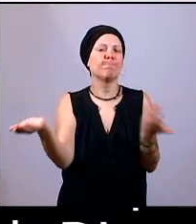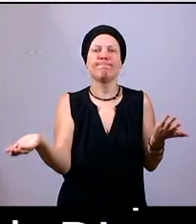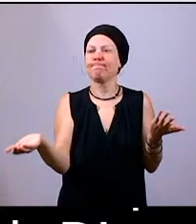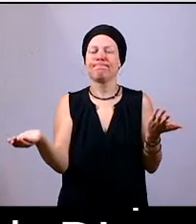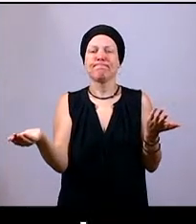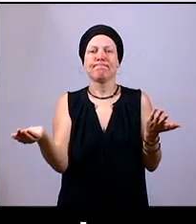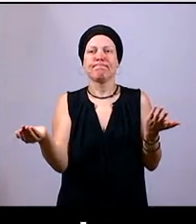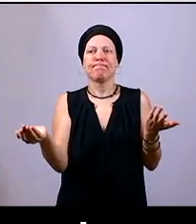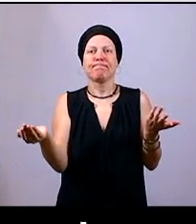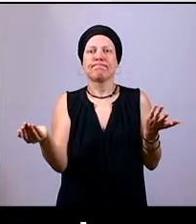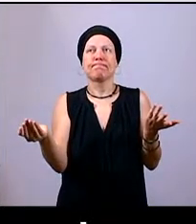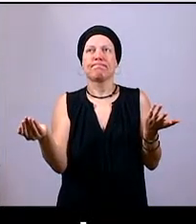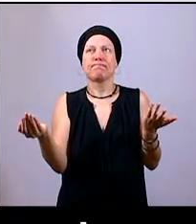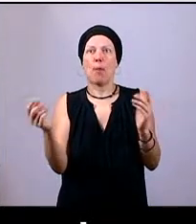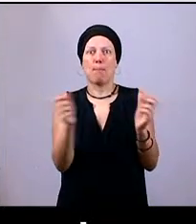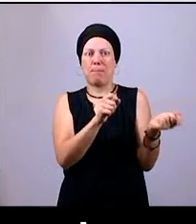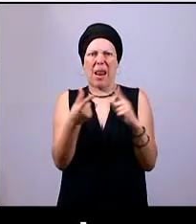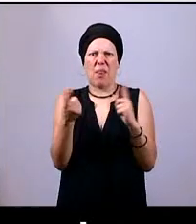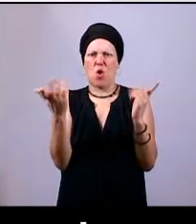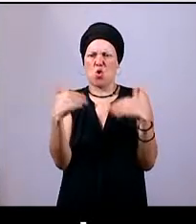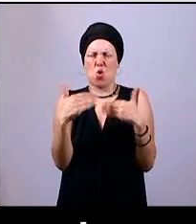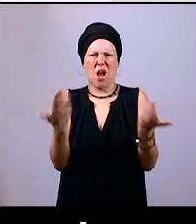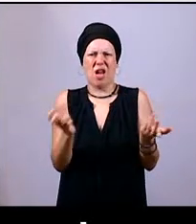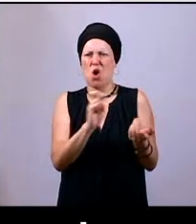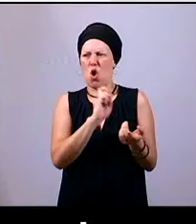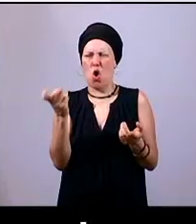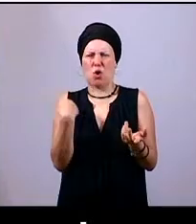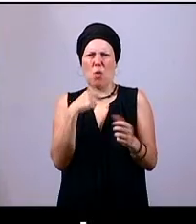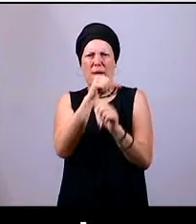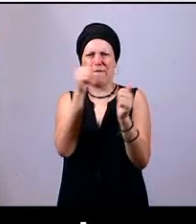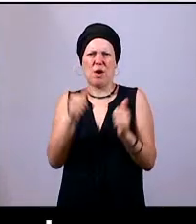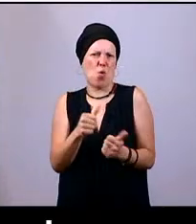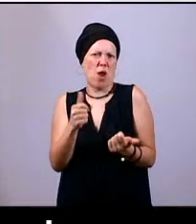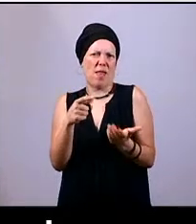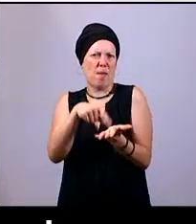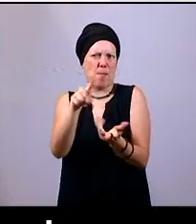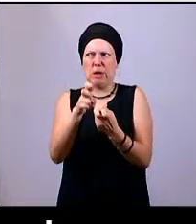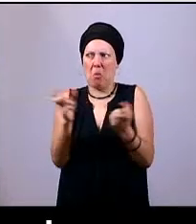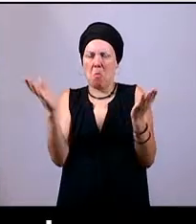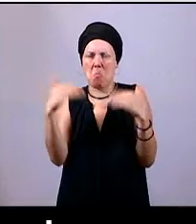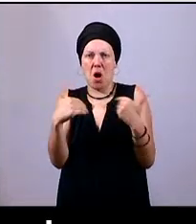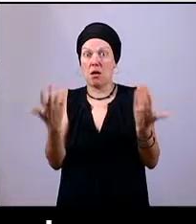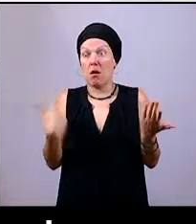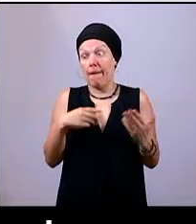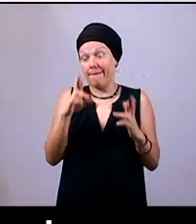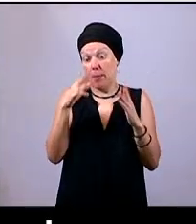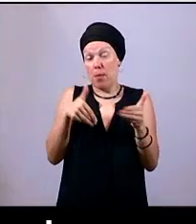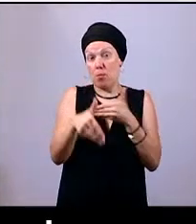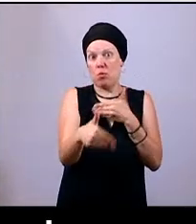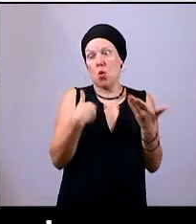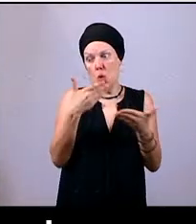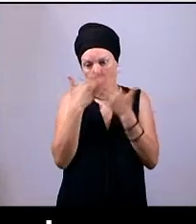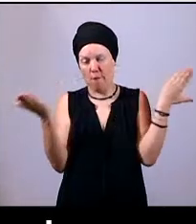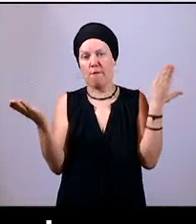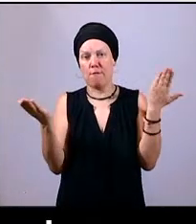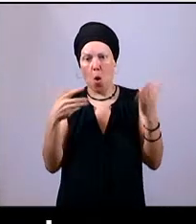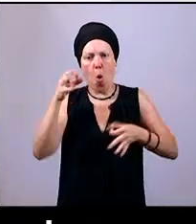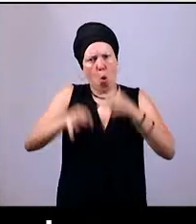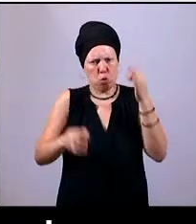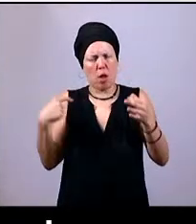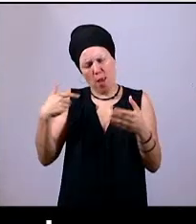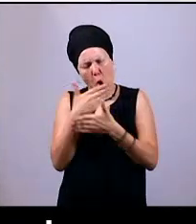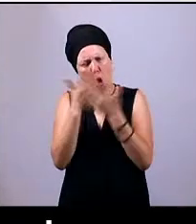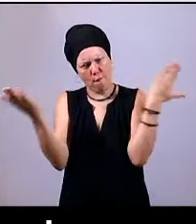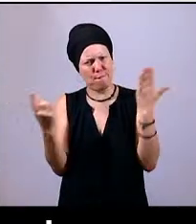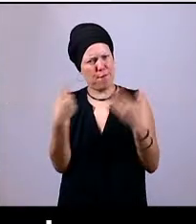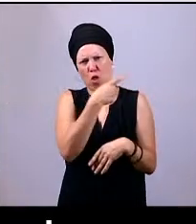encuentra similitud con ninguna otra figura impositiva y que, por lo tanto, esperemos que dentro de poco, confío plenamente en la justicia,